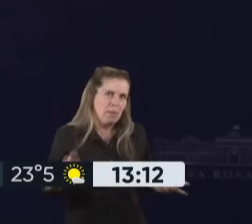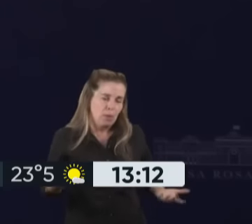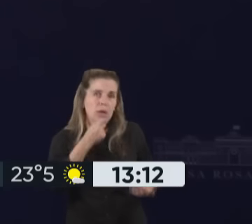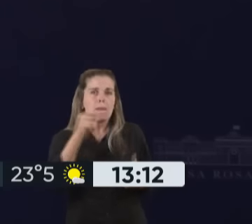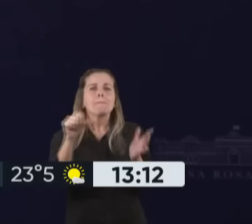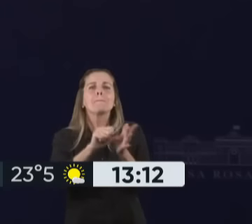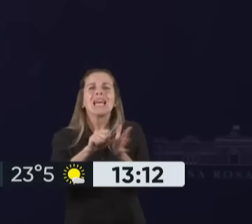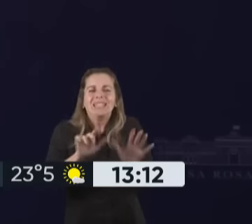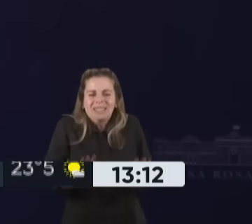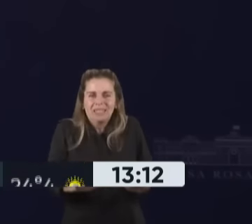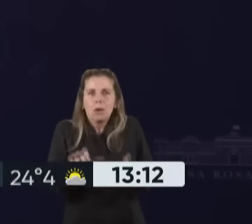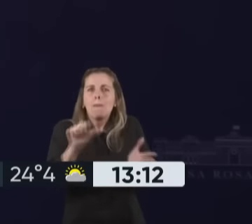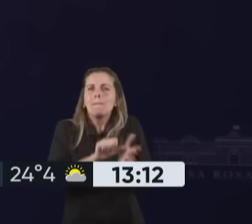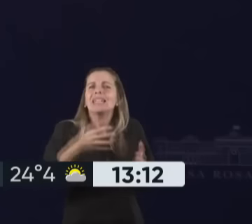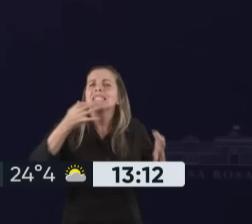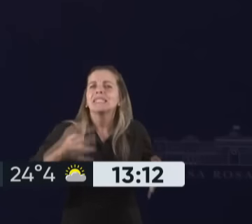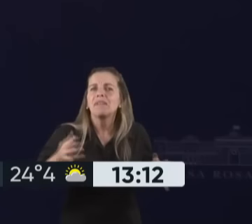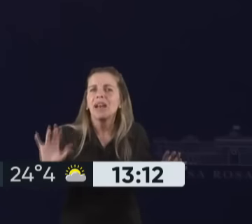serio